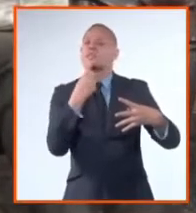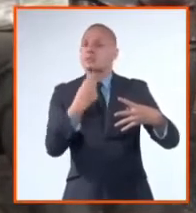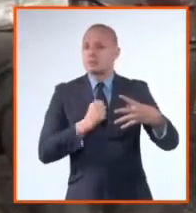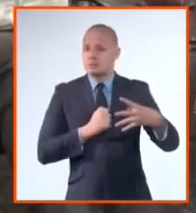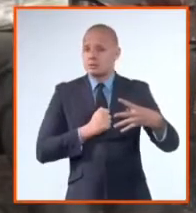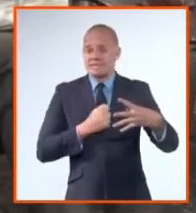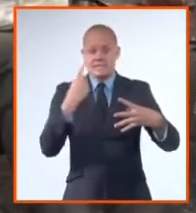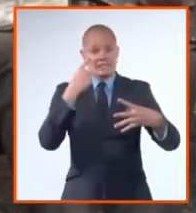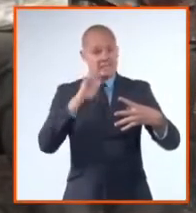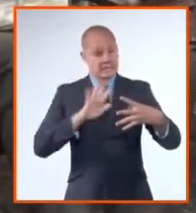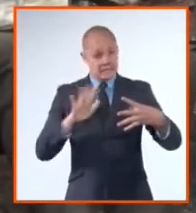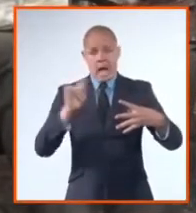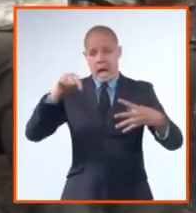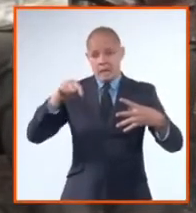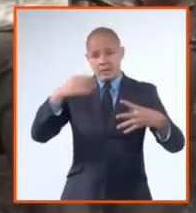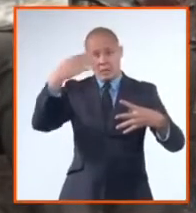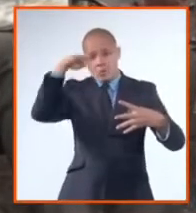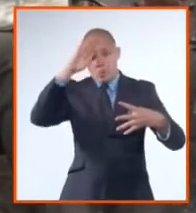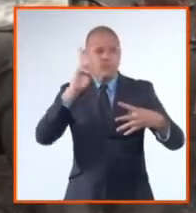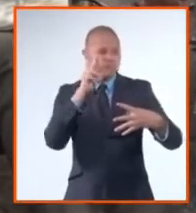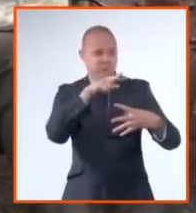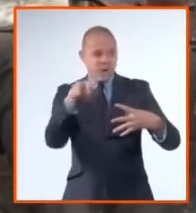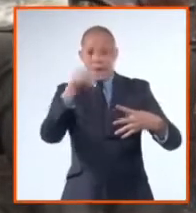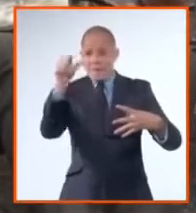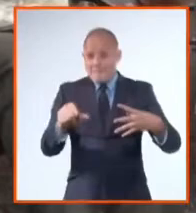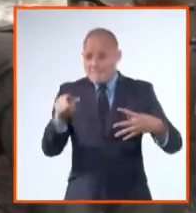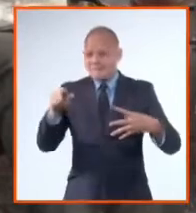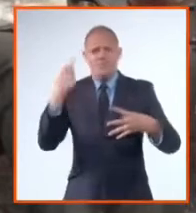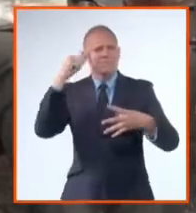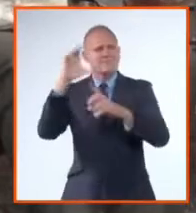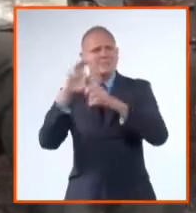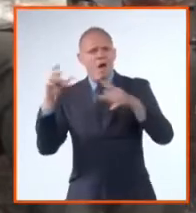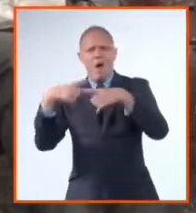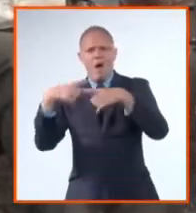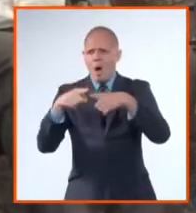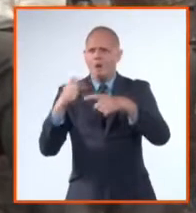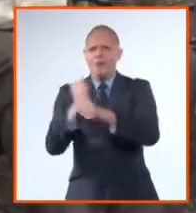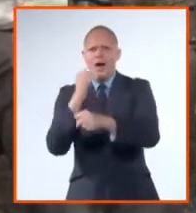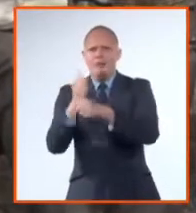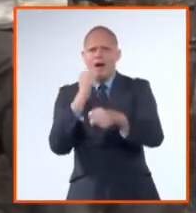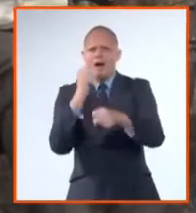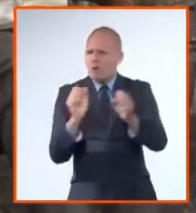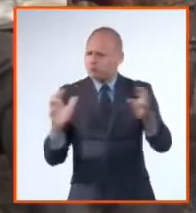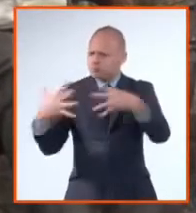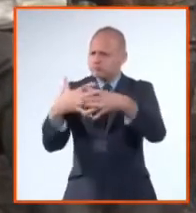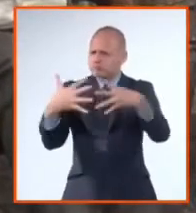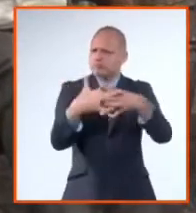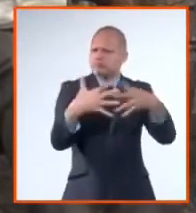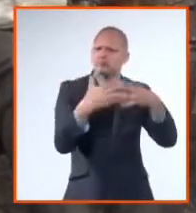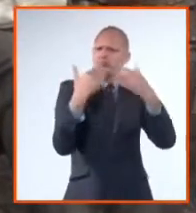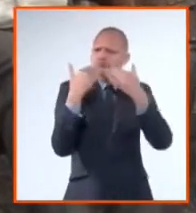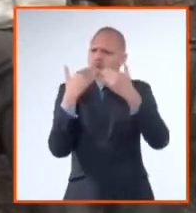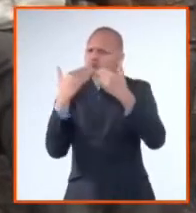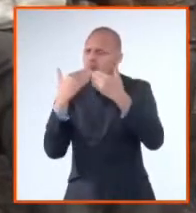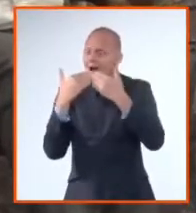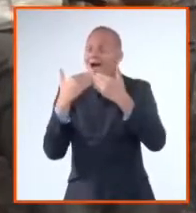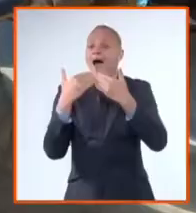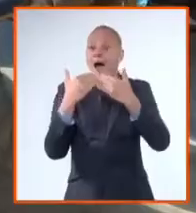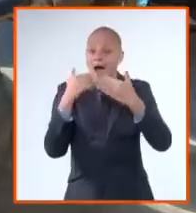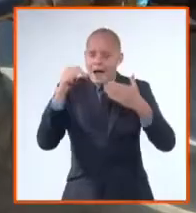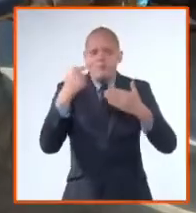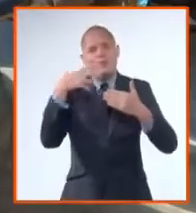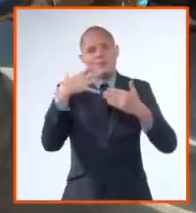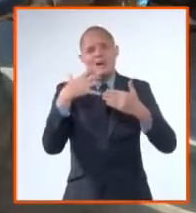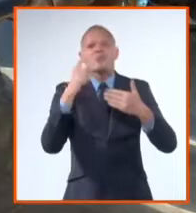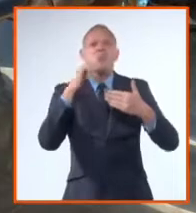parar los frutos de tanta inteligencia trabajando en coordinación estrechamente unidos. Es eso lo que nosotros queremos.